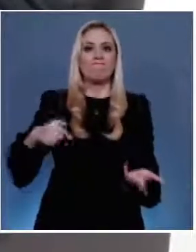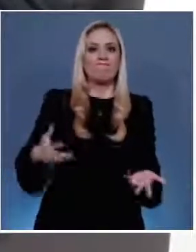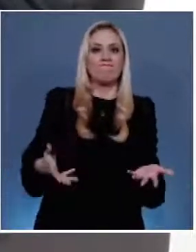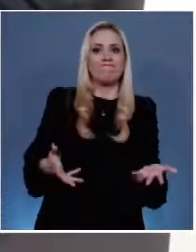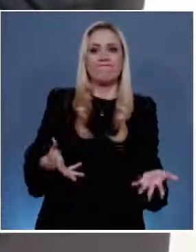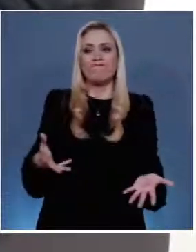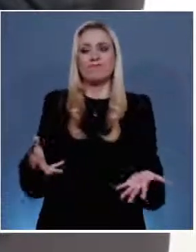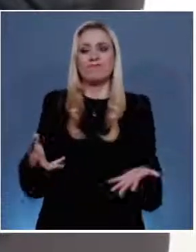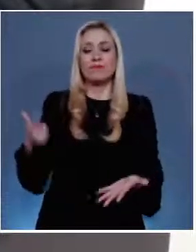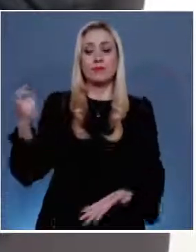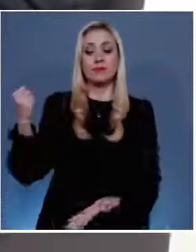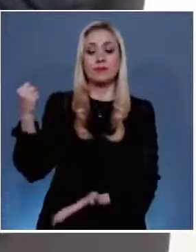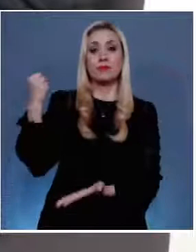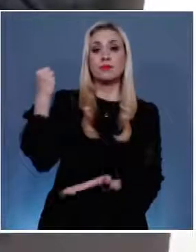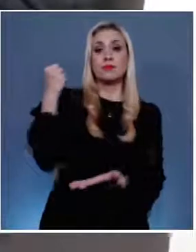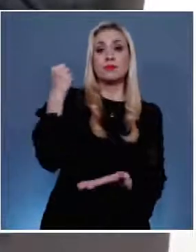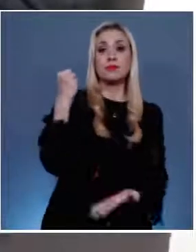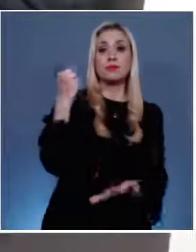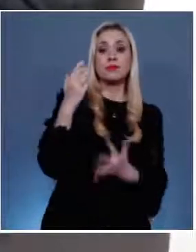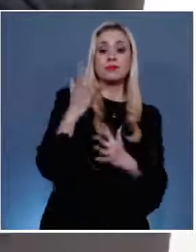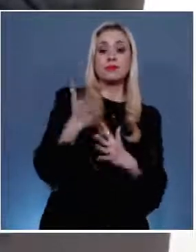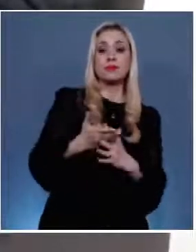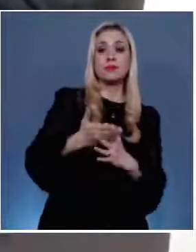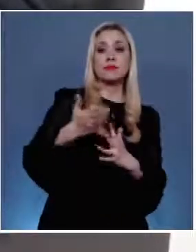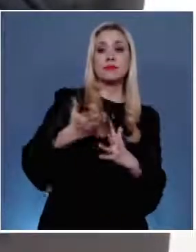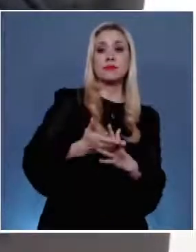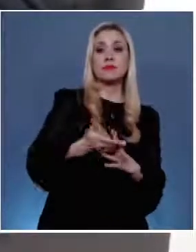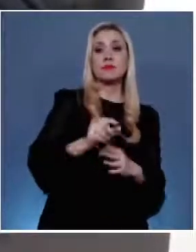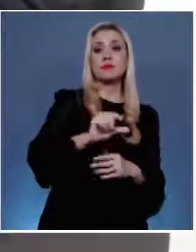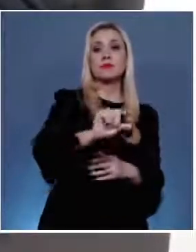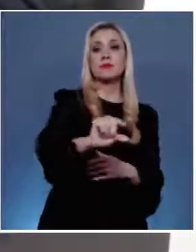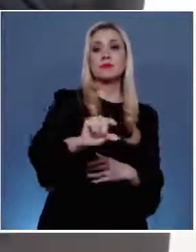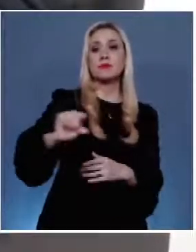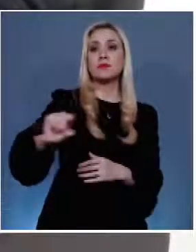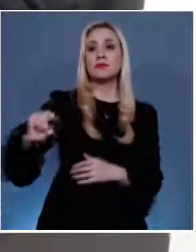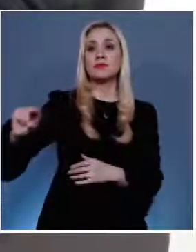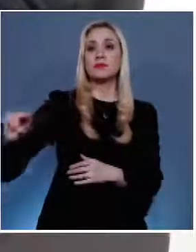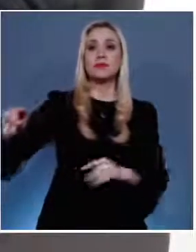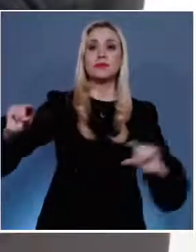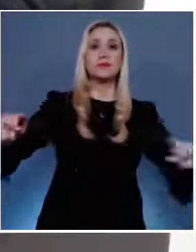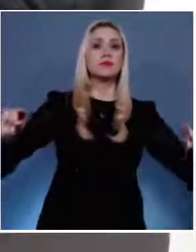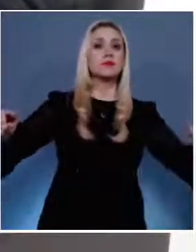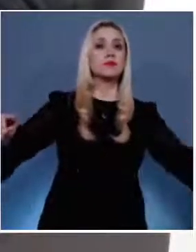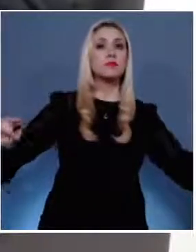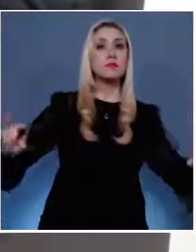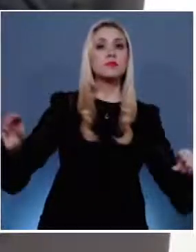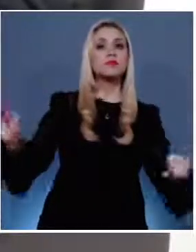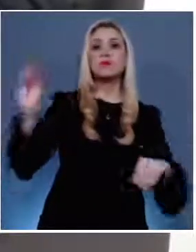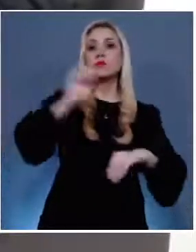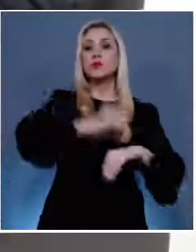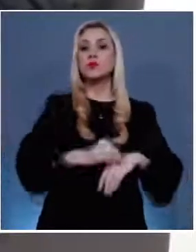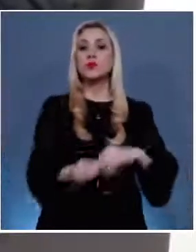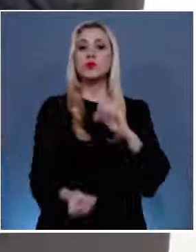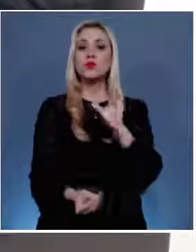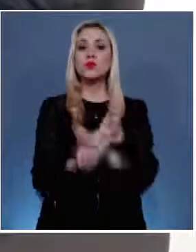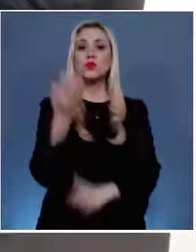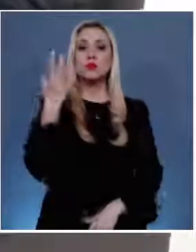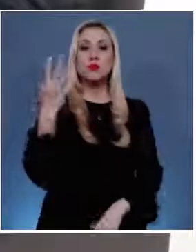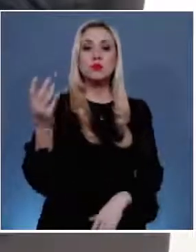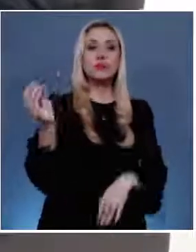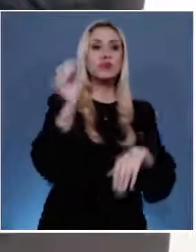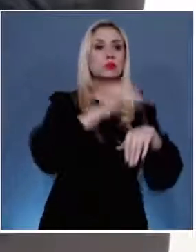presupuesto, porque también da poder distribuir nombramientos, crear una carrera judicial